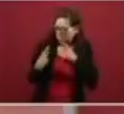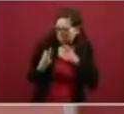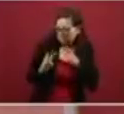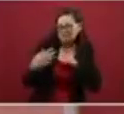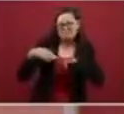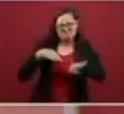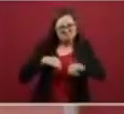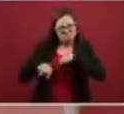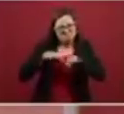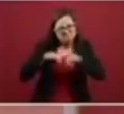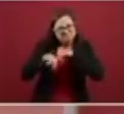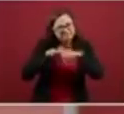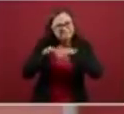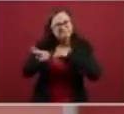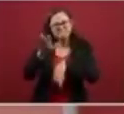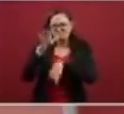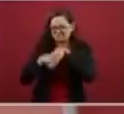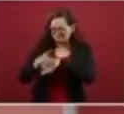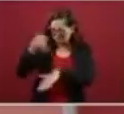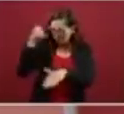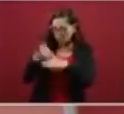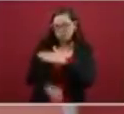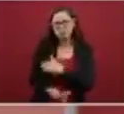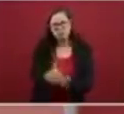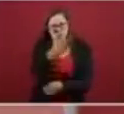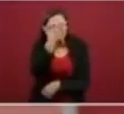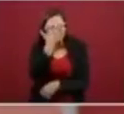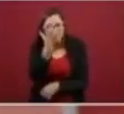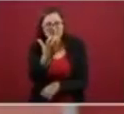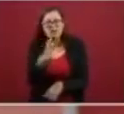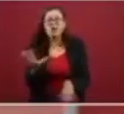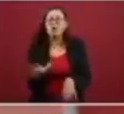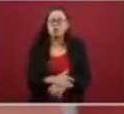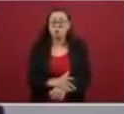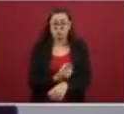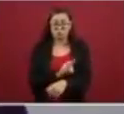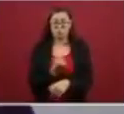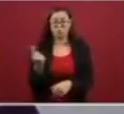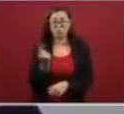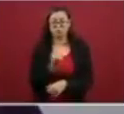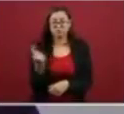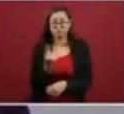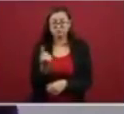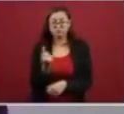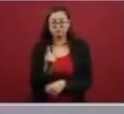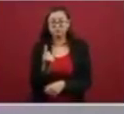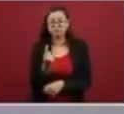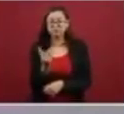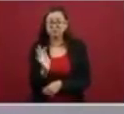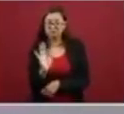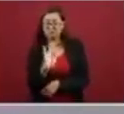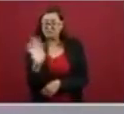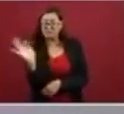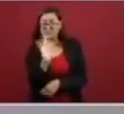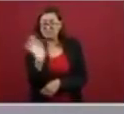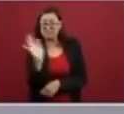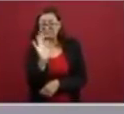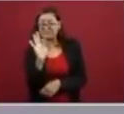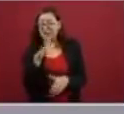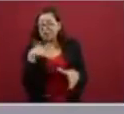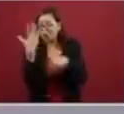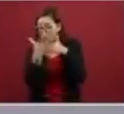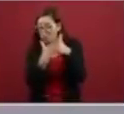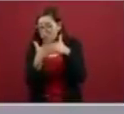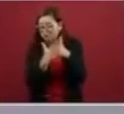profundidad, porque si desgraciadamente regresara al